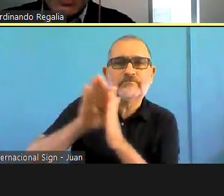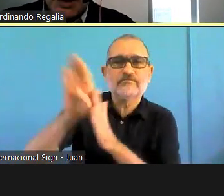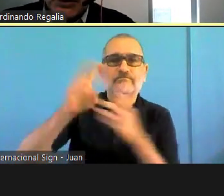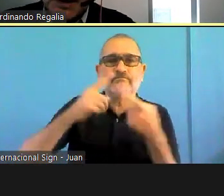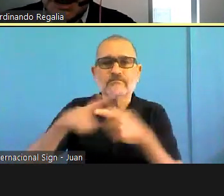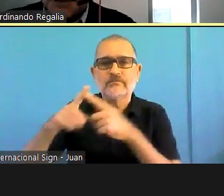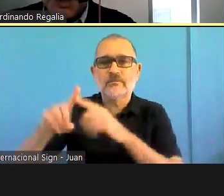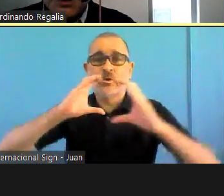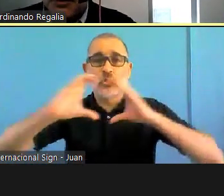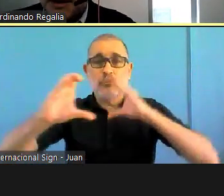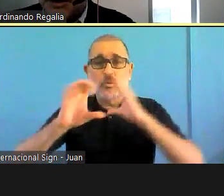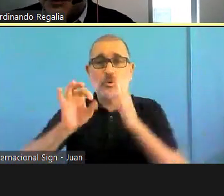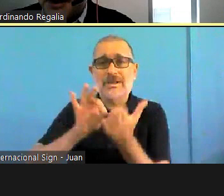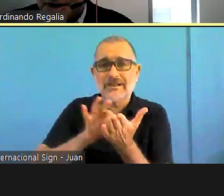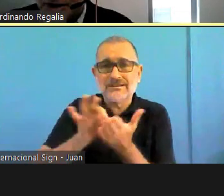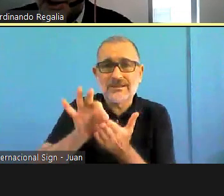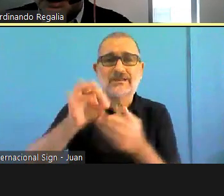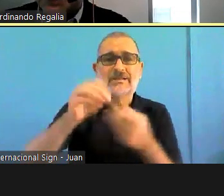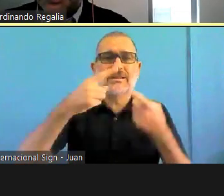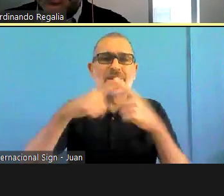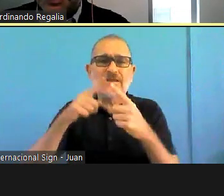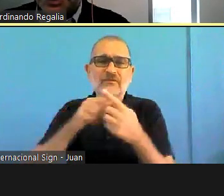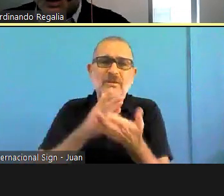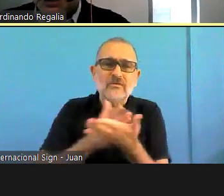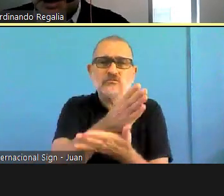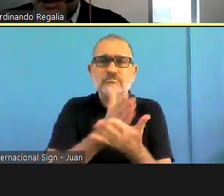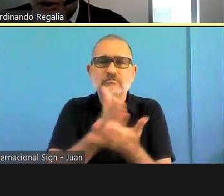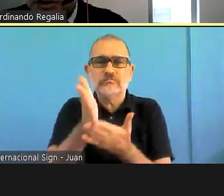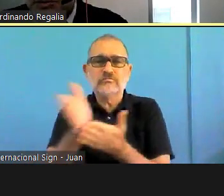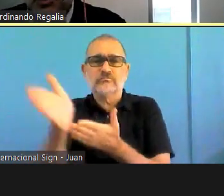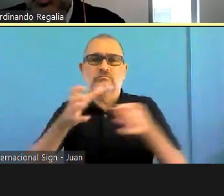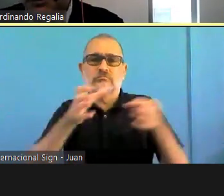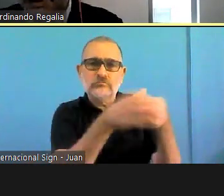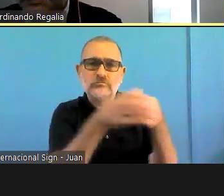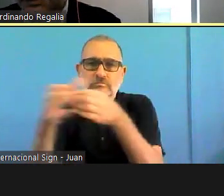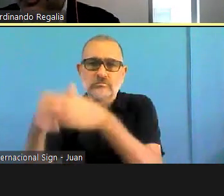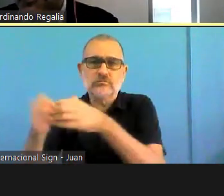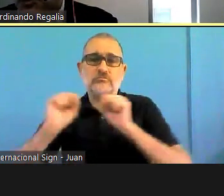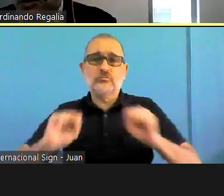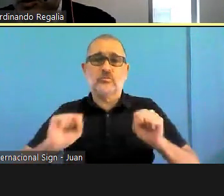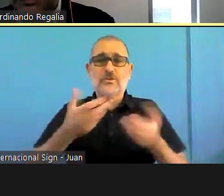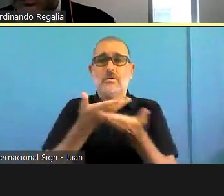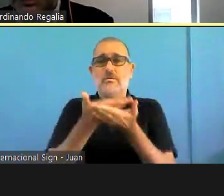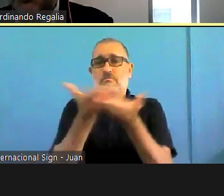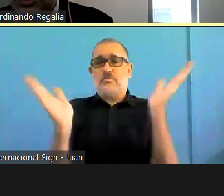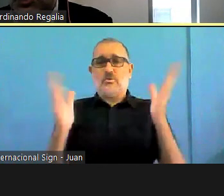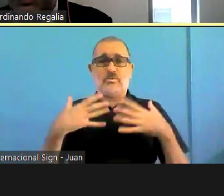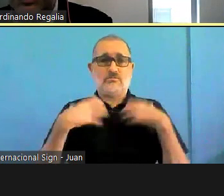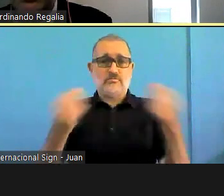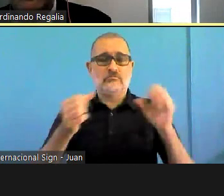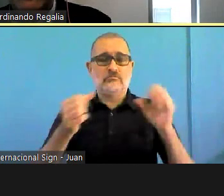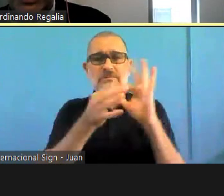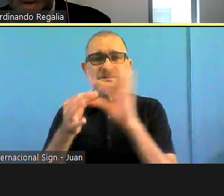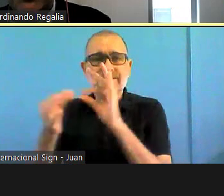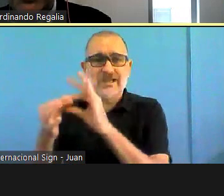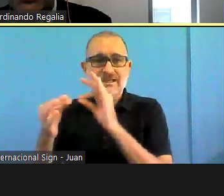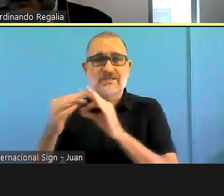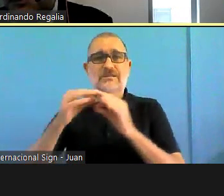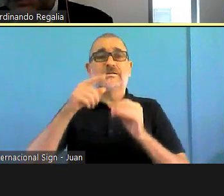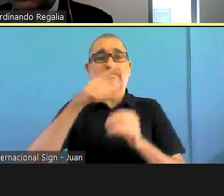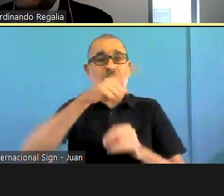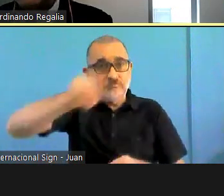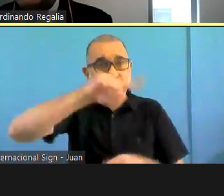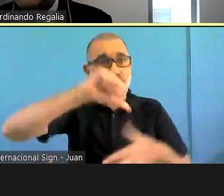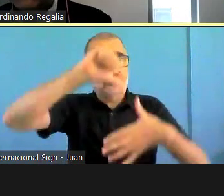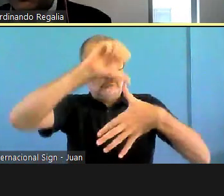y transmitir los mensajes de salud. Si los países pueden aprovechar este tipo de actividades, es posible que podamos avanzar